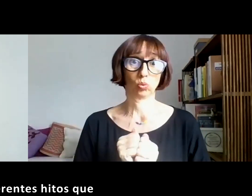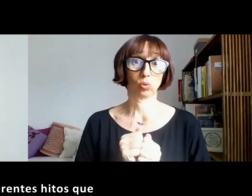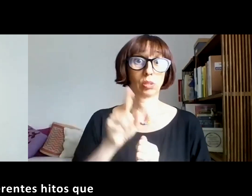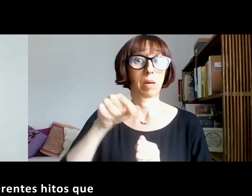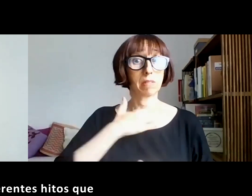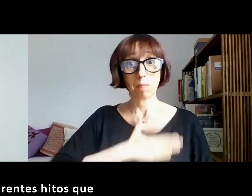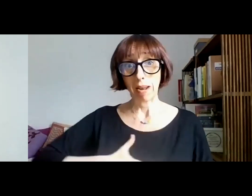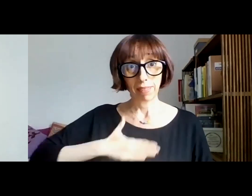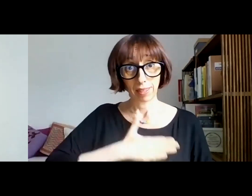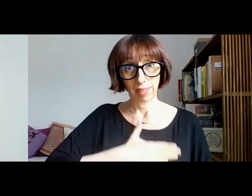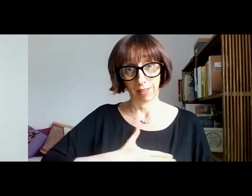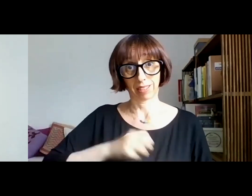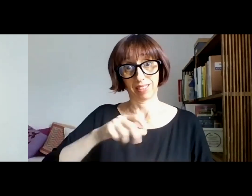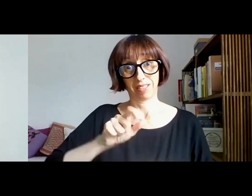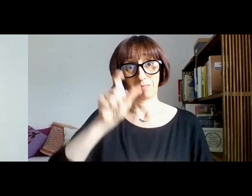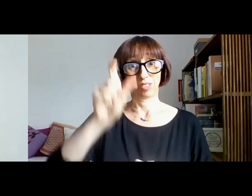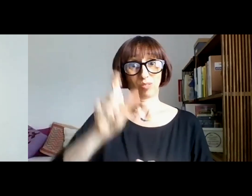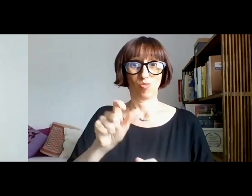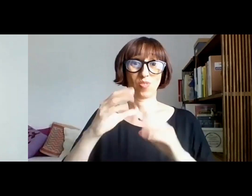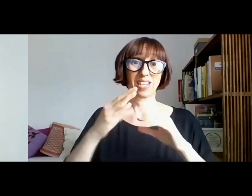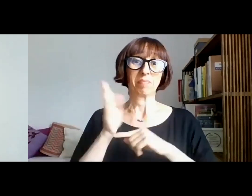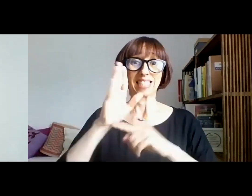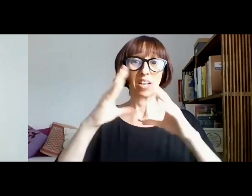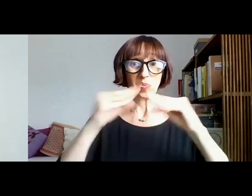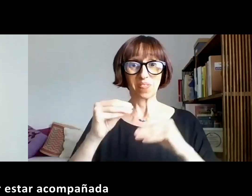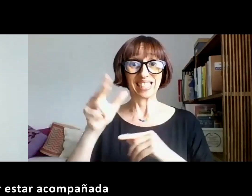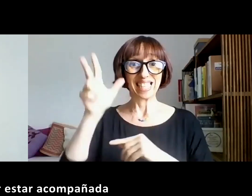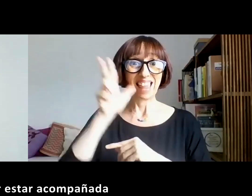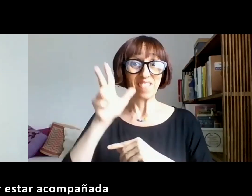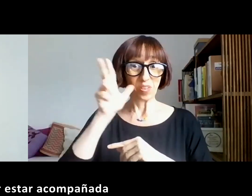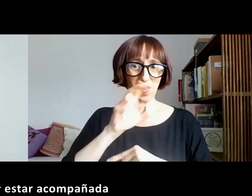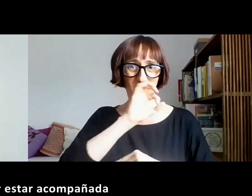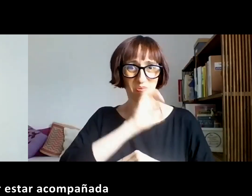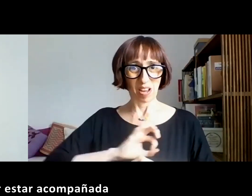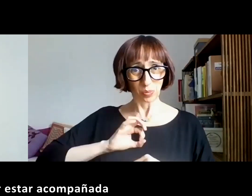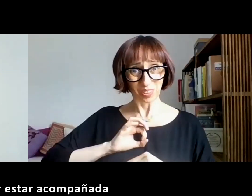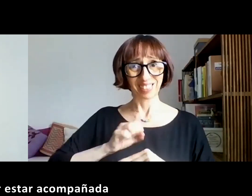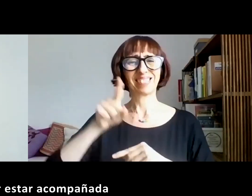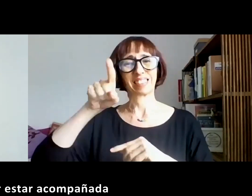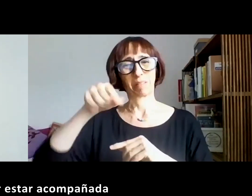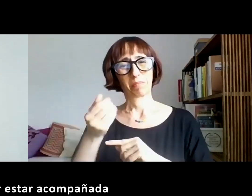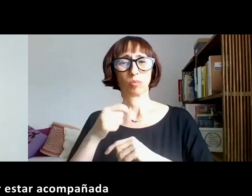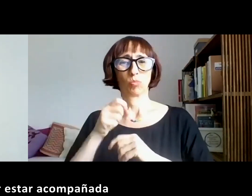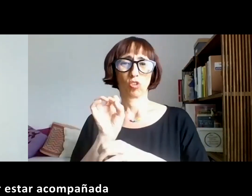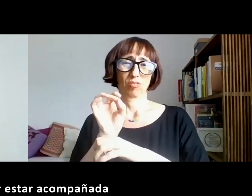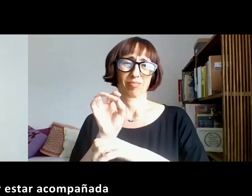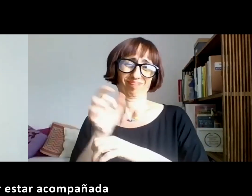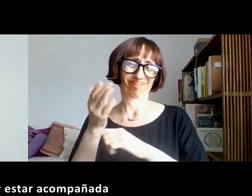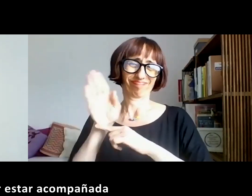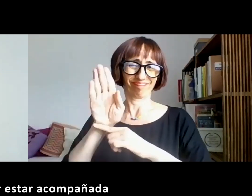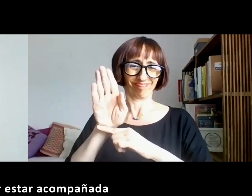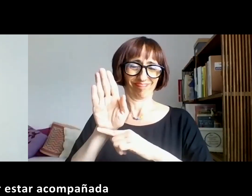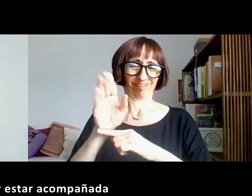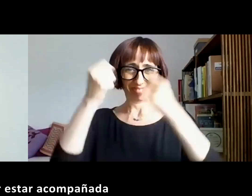el ámbito que le compete al Instituto. Un placer, por supuesto, estar acompañada de